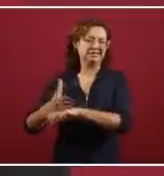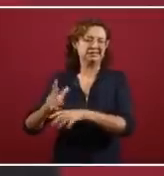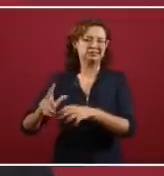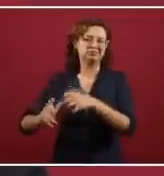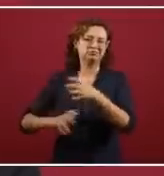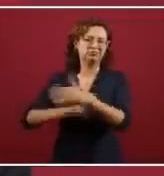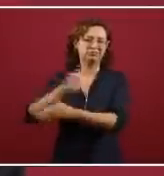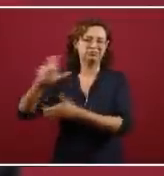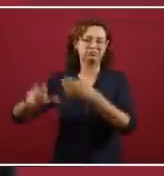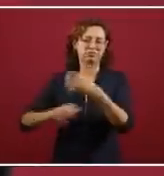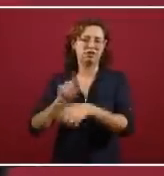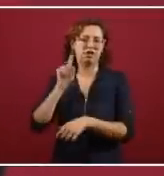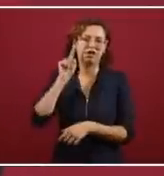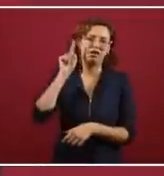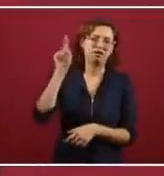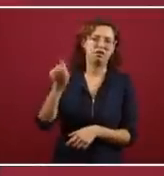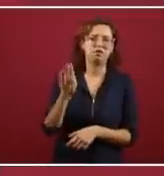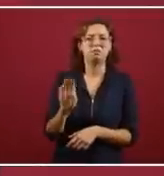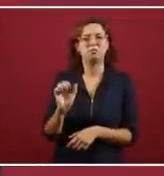en Bahamas, y